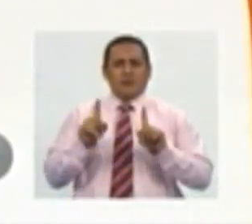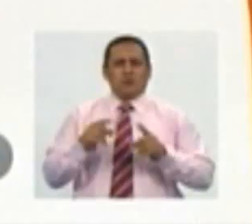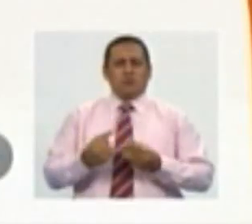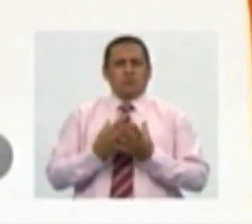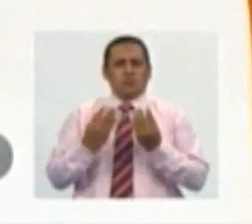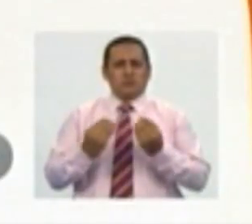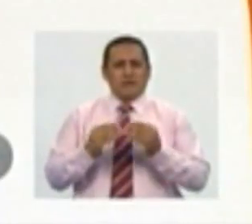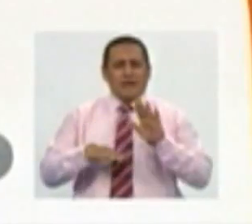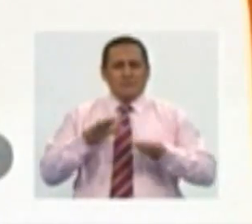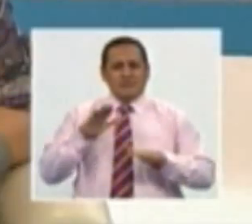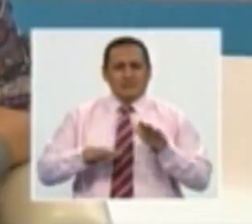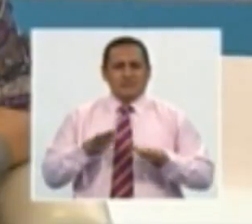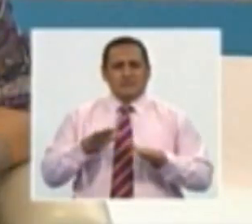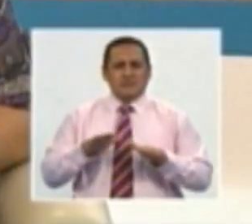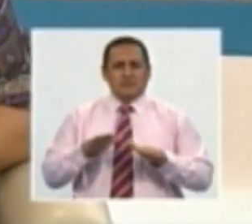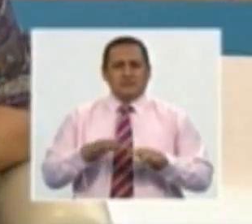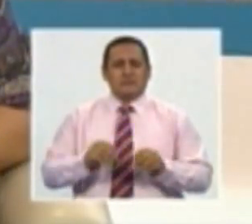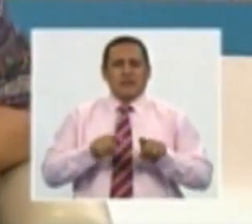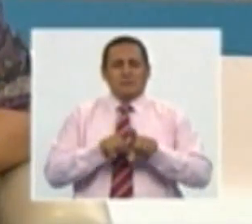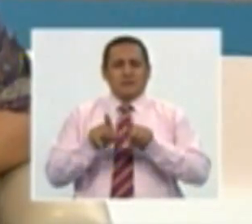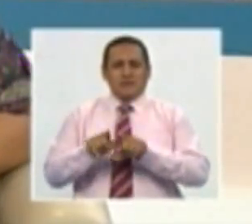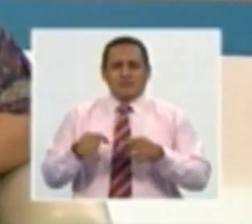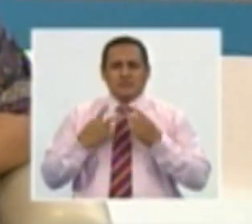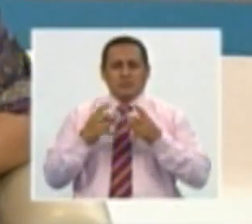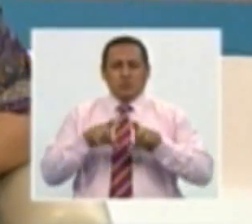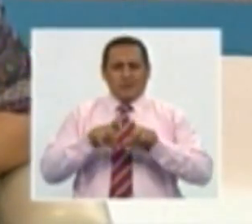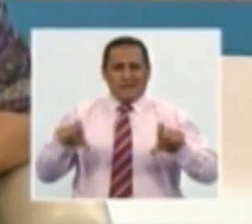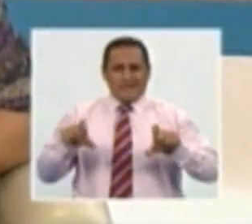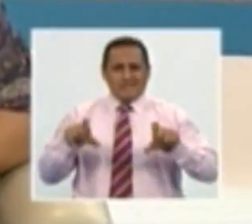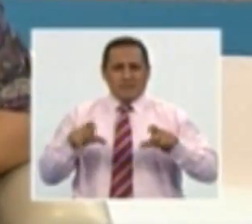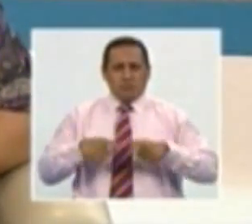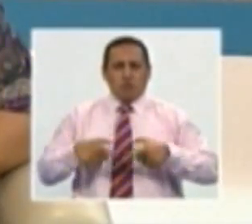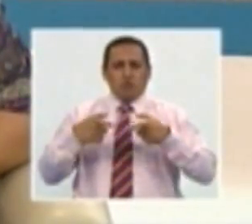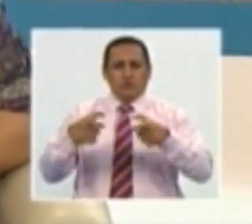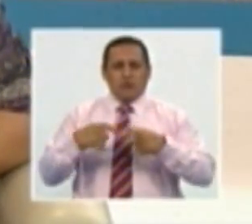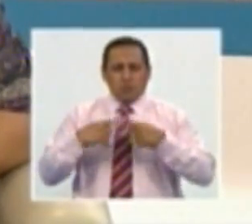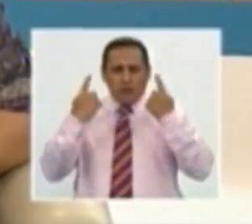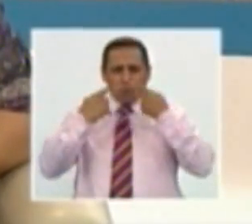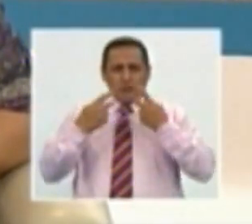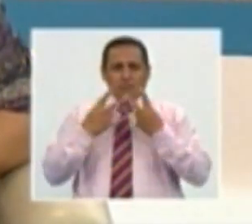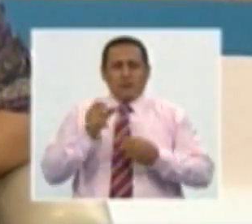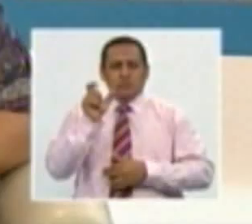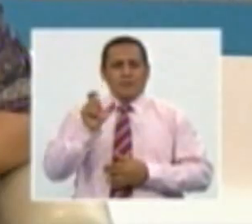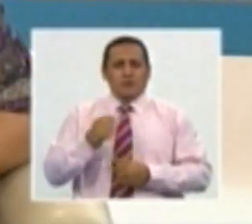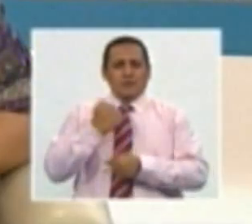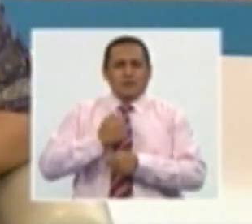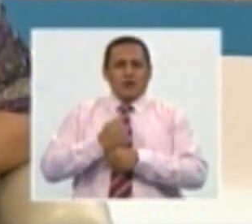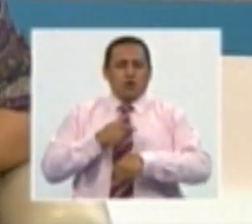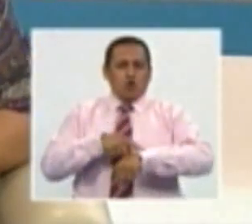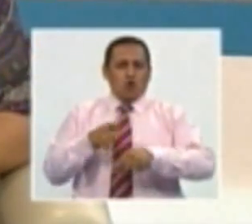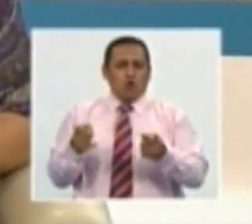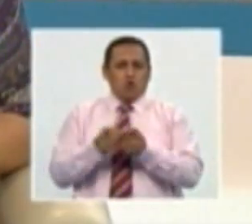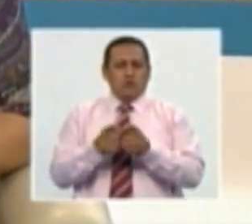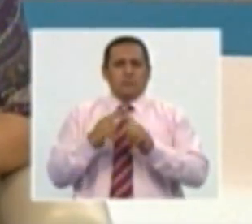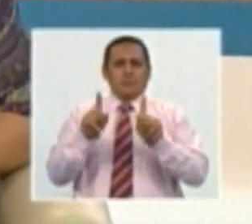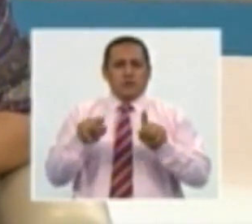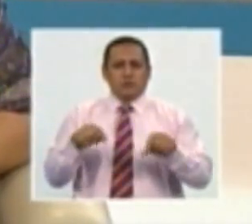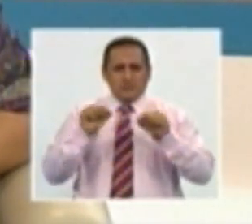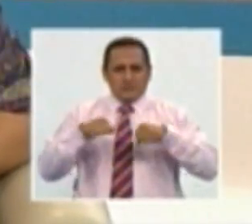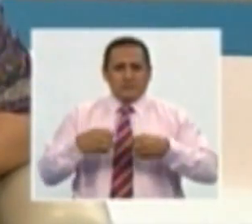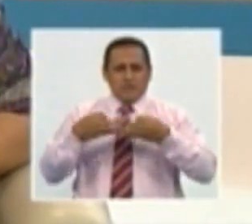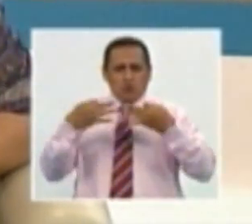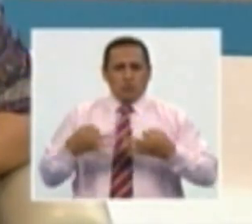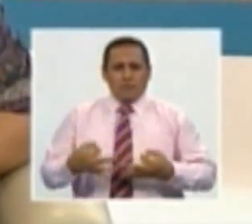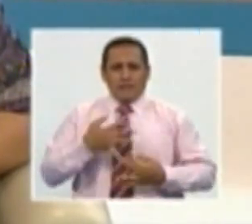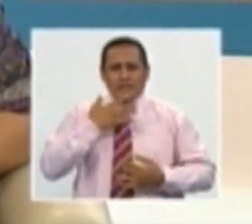lo que pasa es que muchas veces, claro, se pasa un recibo o se está bajo esta figura del trabajador temporal, pero sin embargo sí se